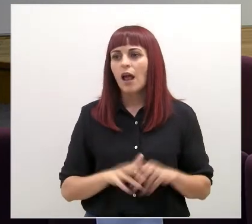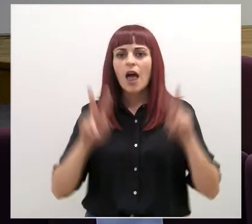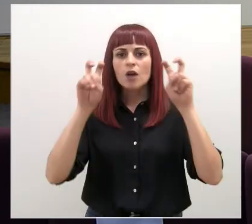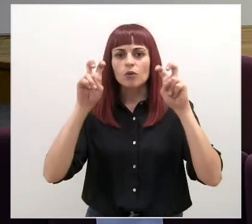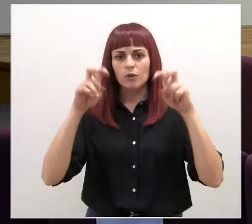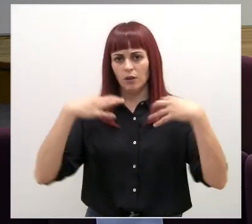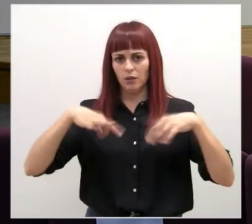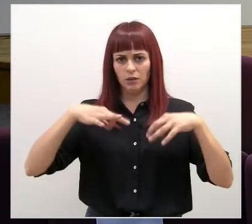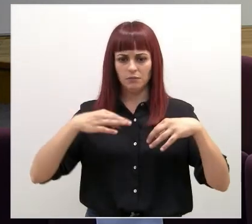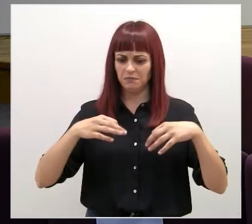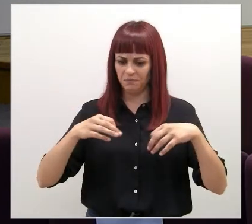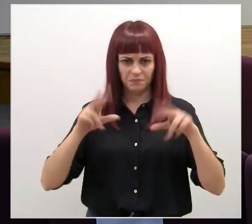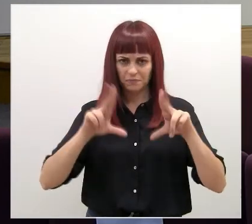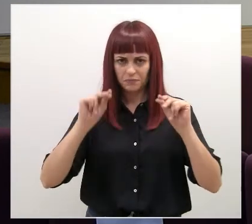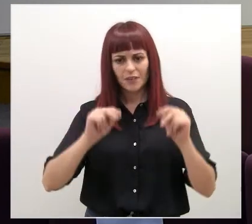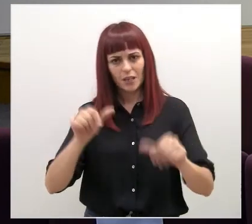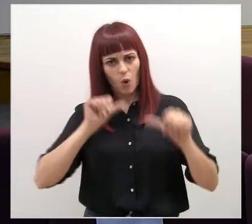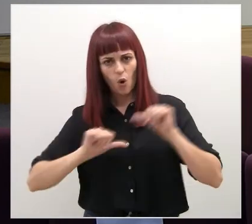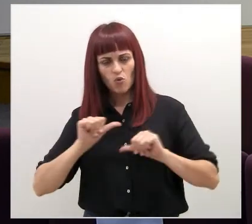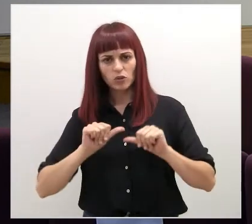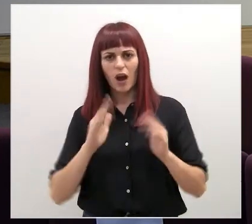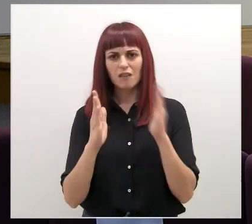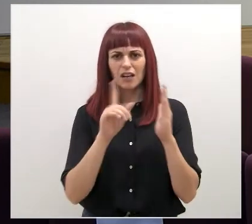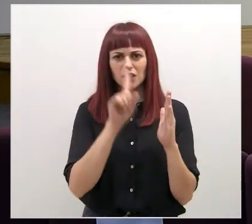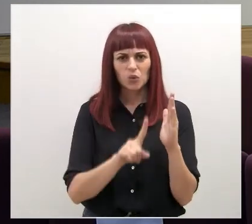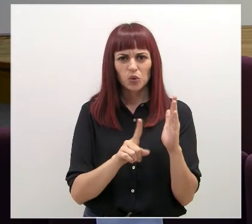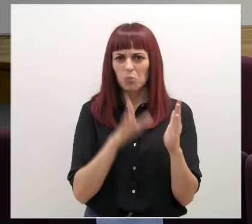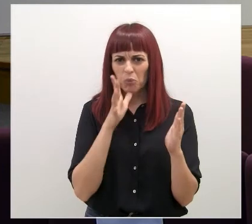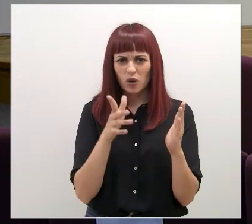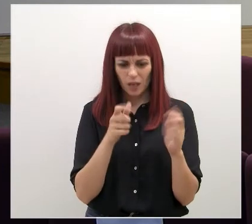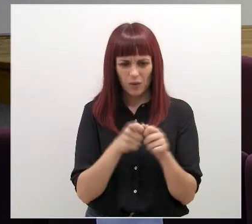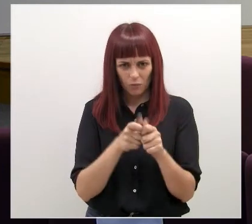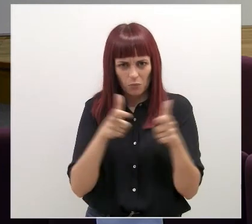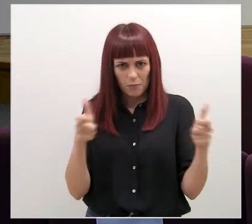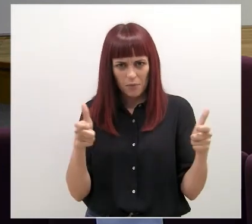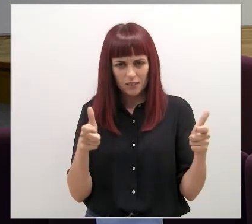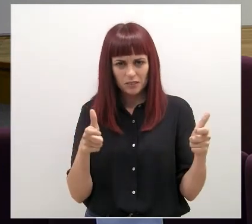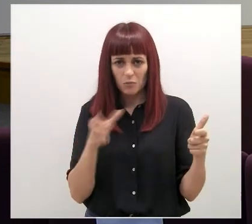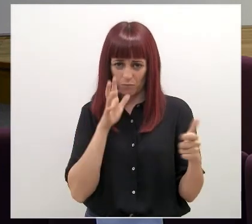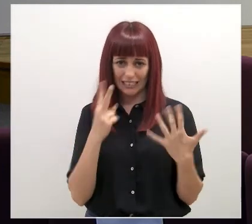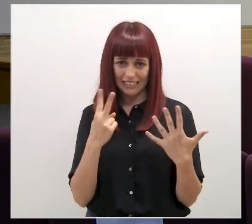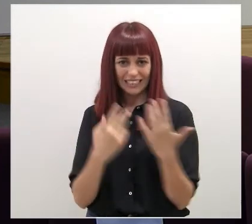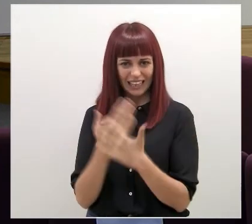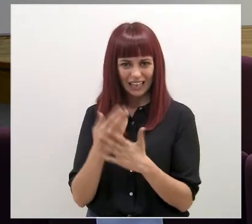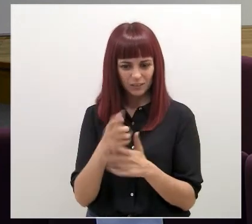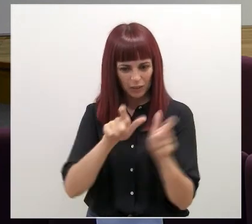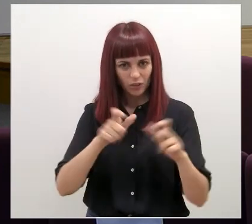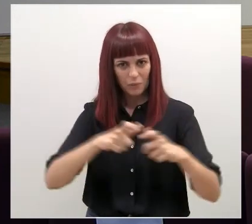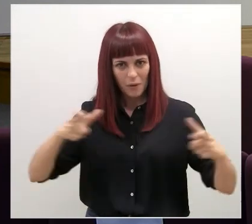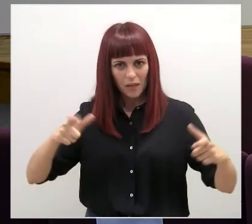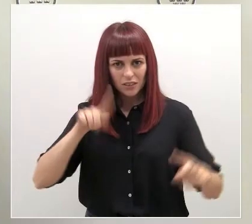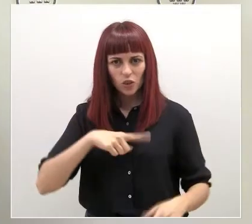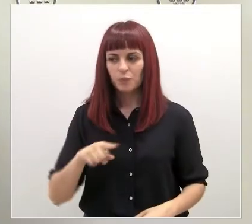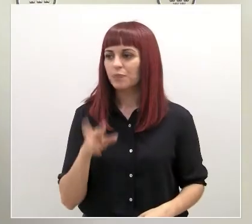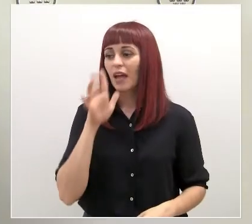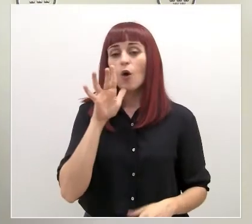la fase 1, ¿cuál de los 8 parámetros se ha incrementado? Me imagino el de los 7 días, el de la incidencia. Lo que